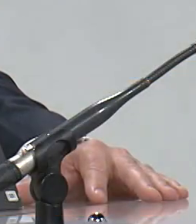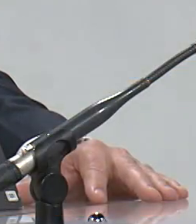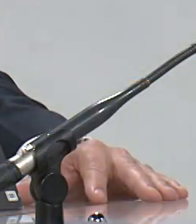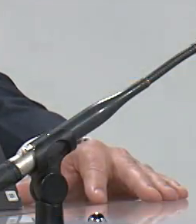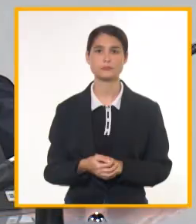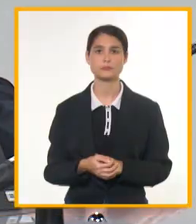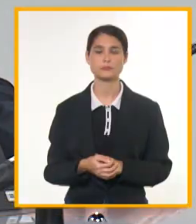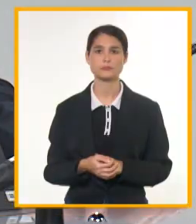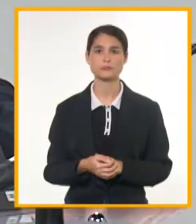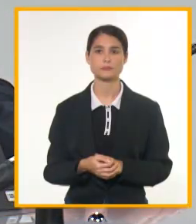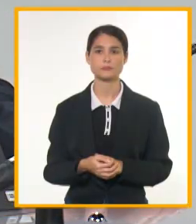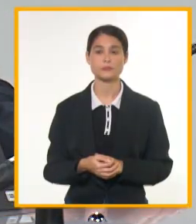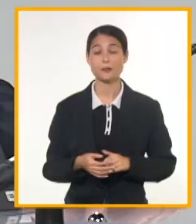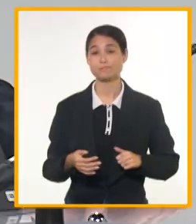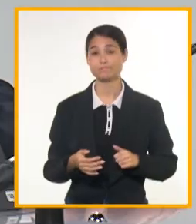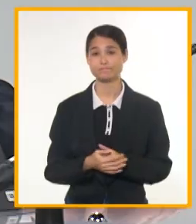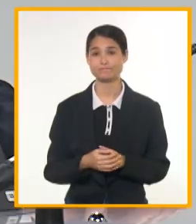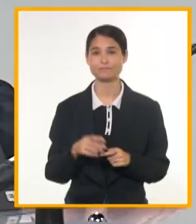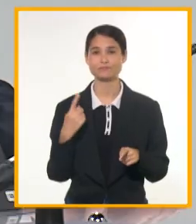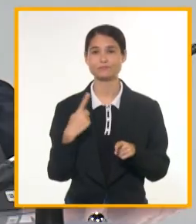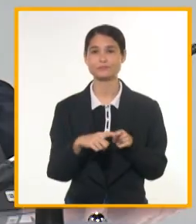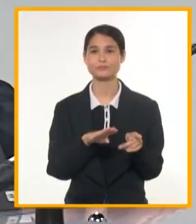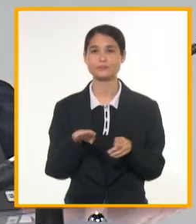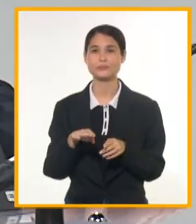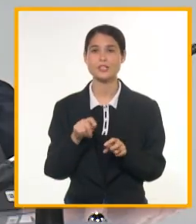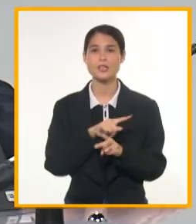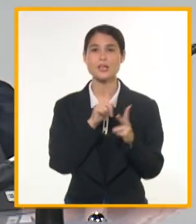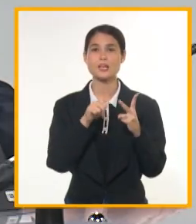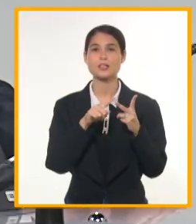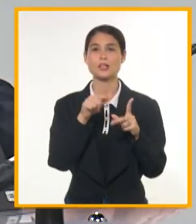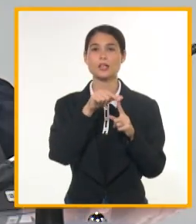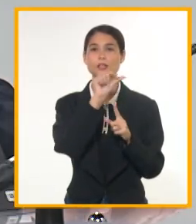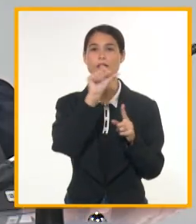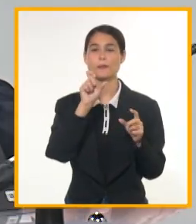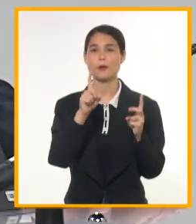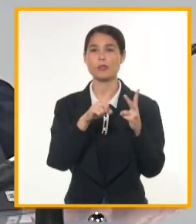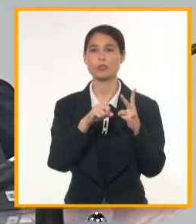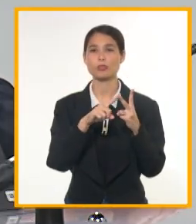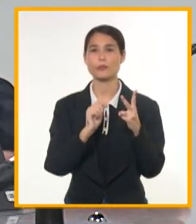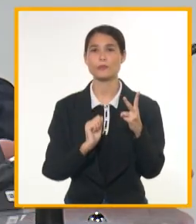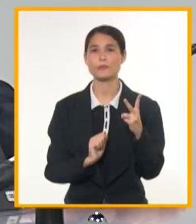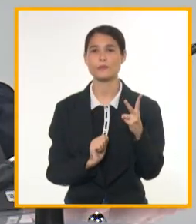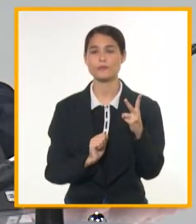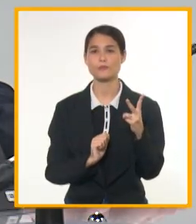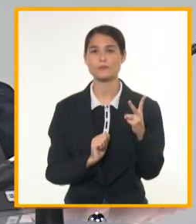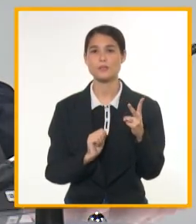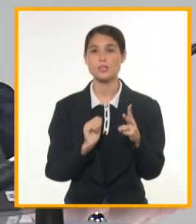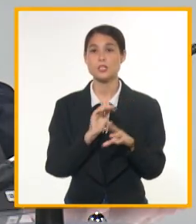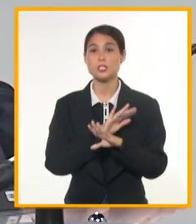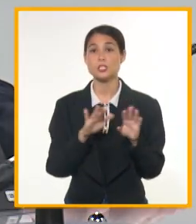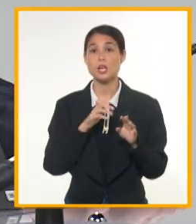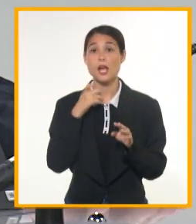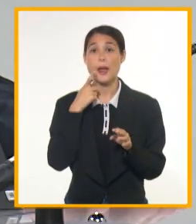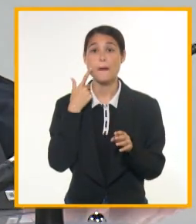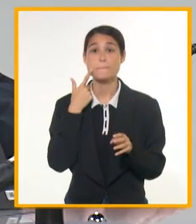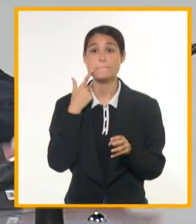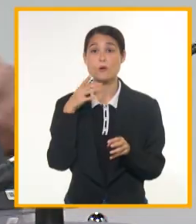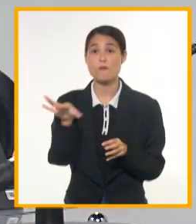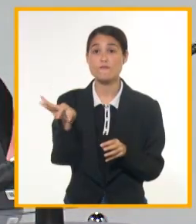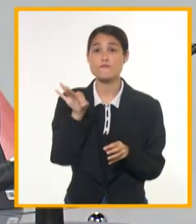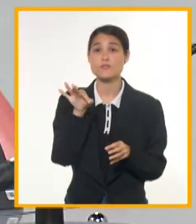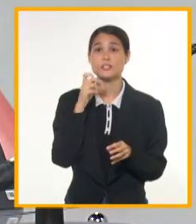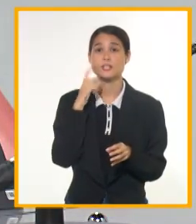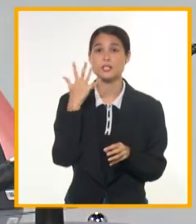Bueno, y vamos ya al segundo momento de nuestro programa, la sección La Esquina con el colega Reinaldo